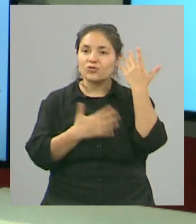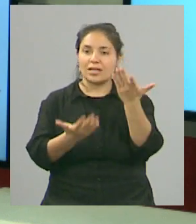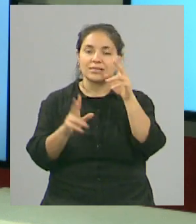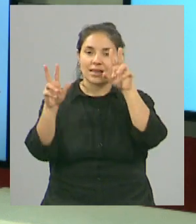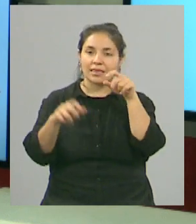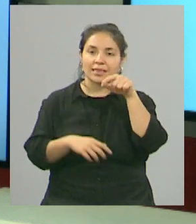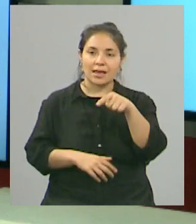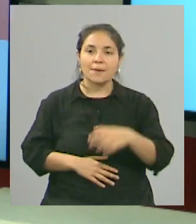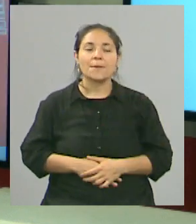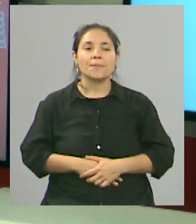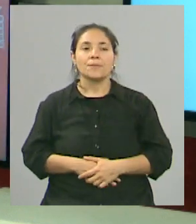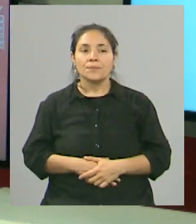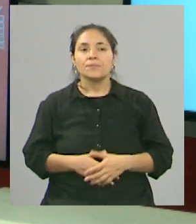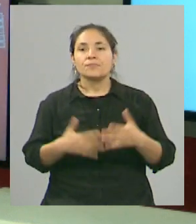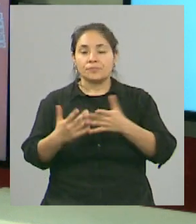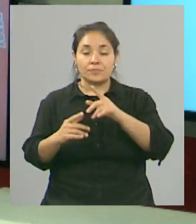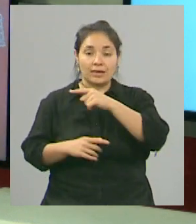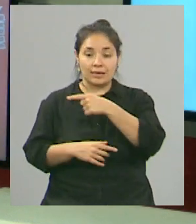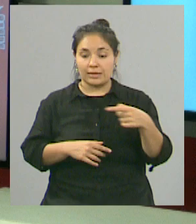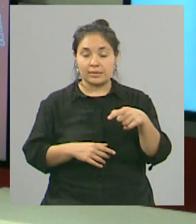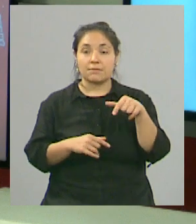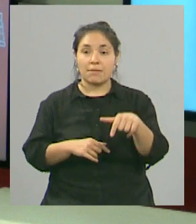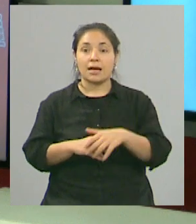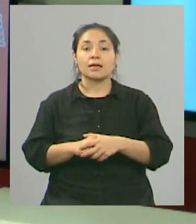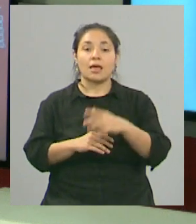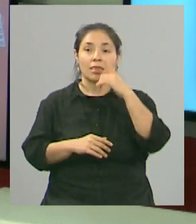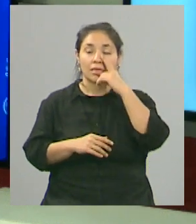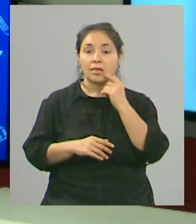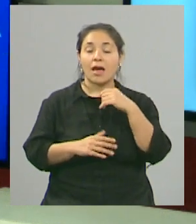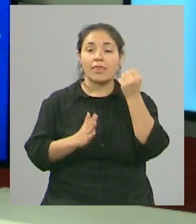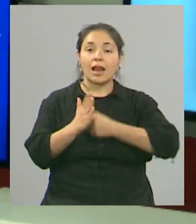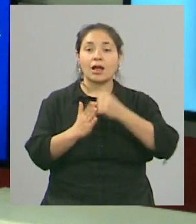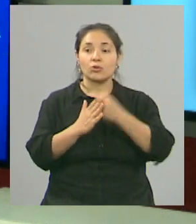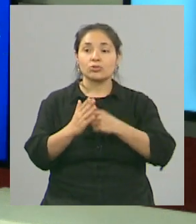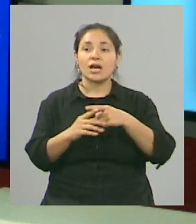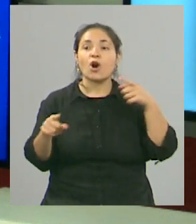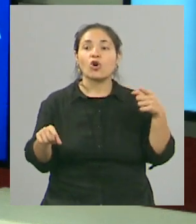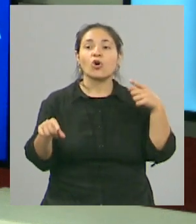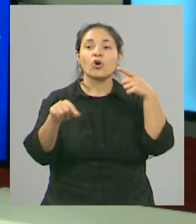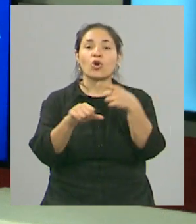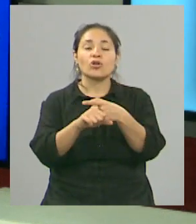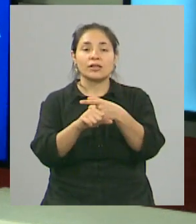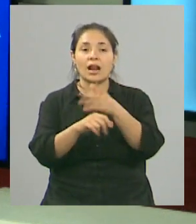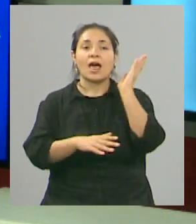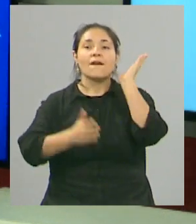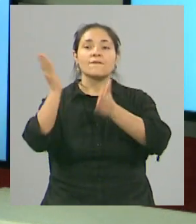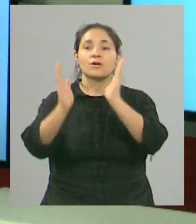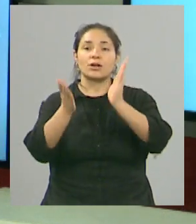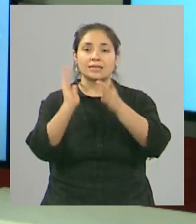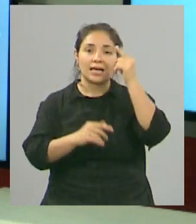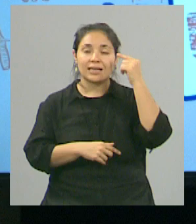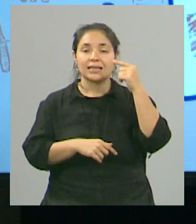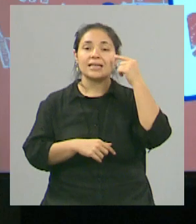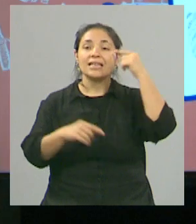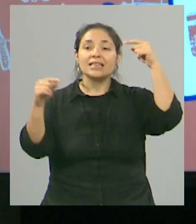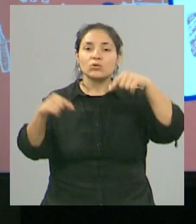tema, que es en esta semana, a partir de hoy, como Día Nacional de la Lucha contra la Violencia Institucional. ¿Y por qué se conmemora